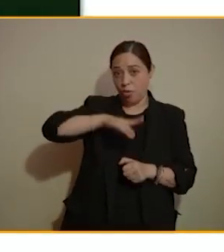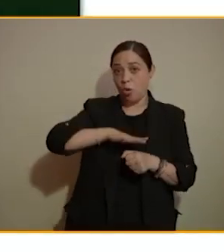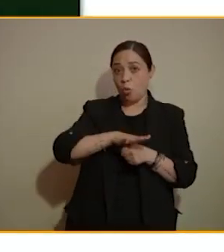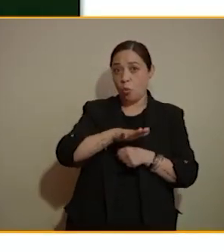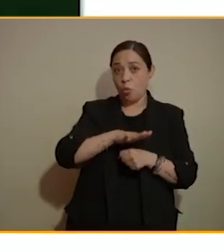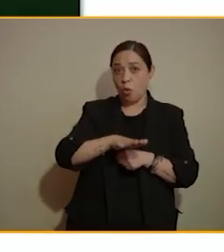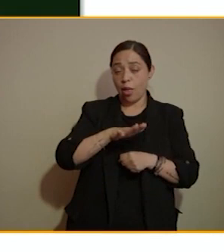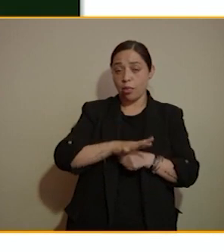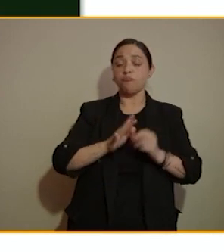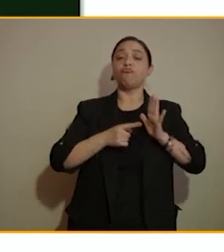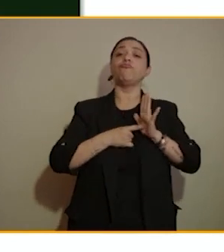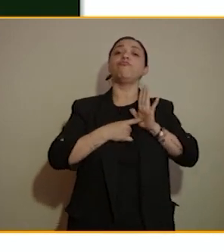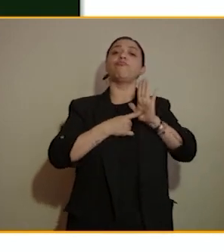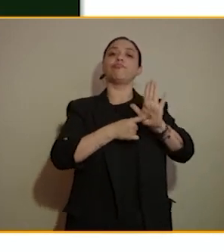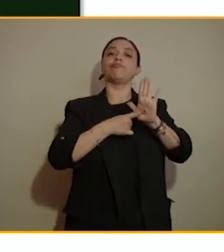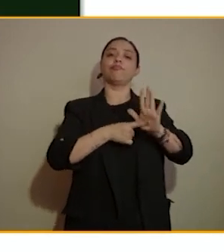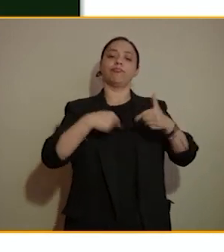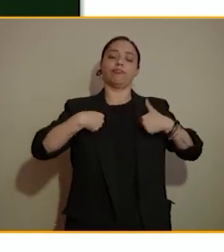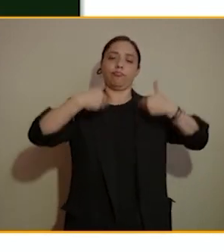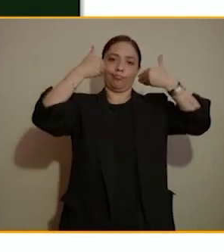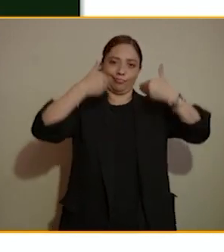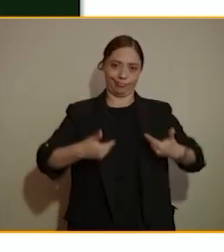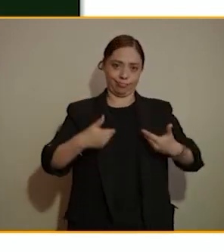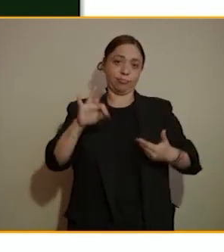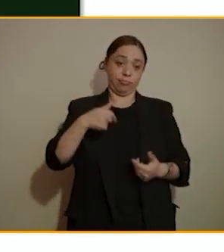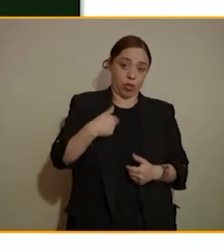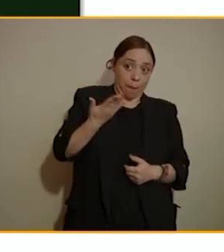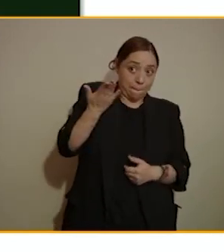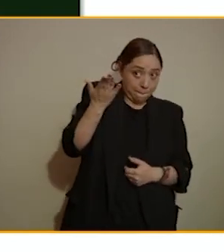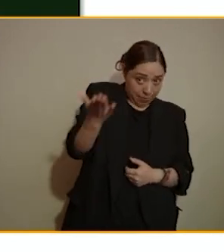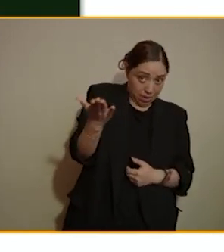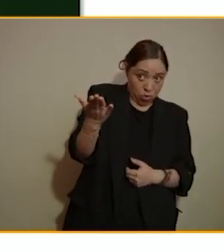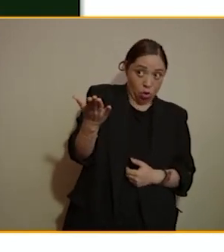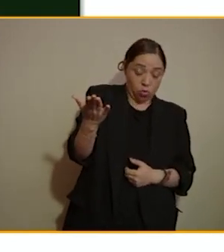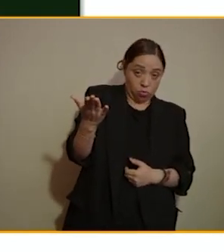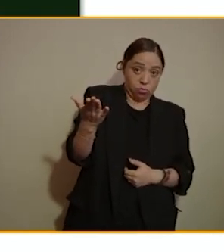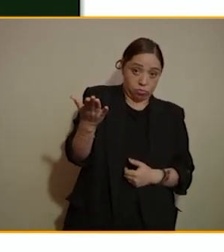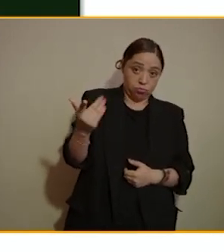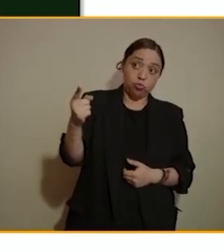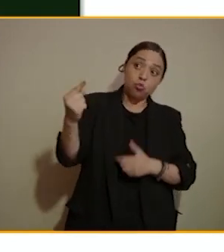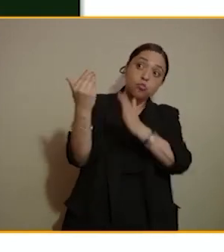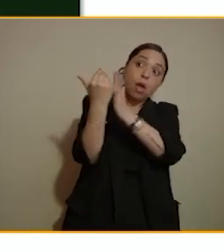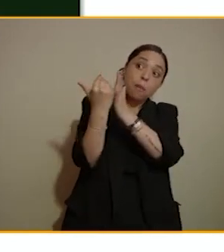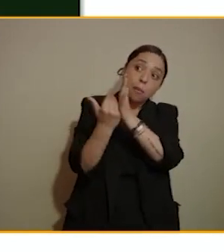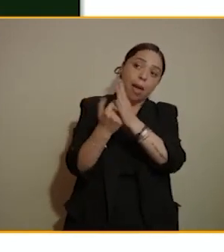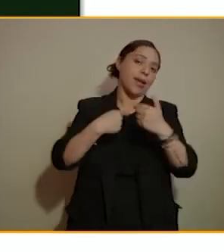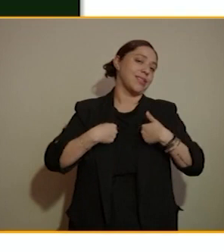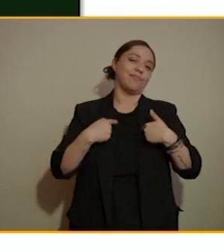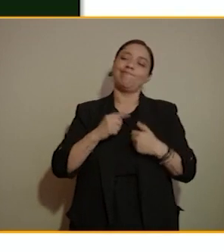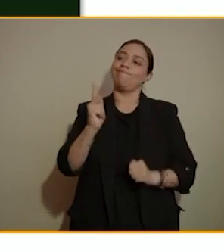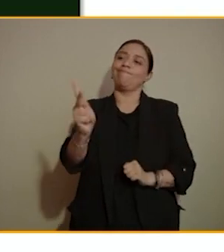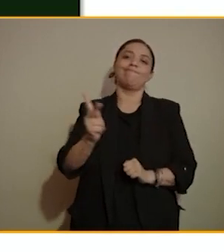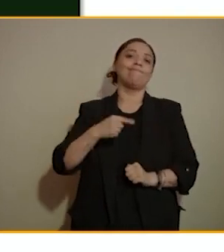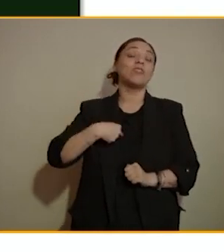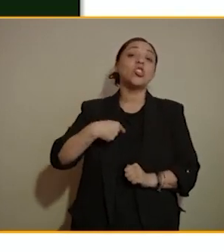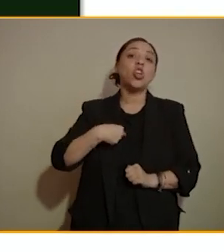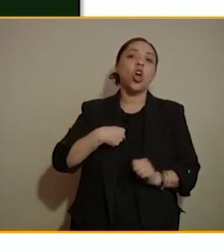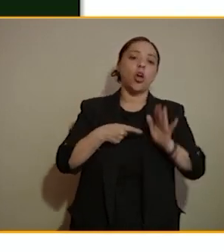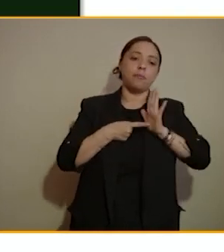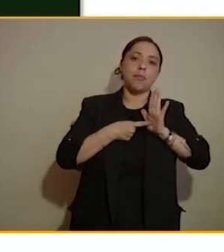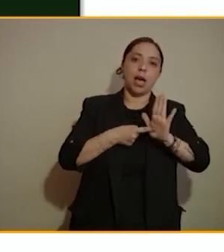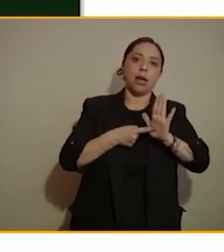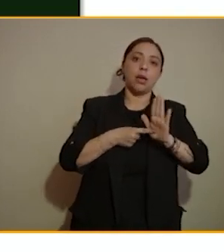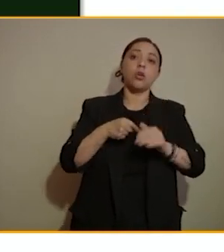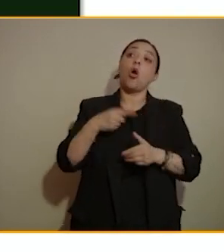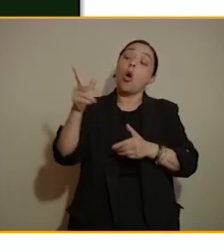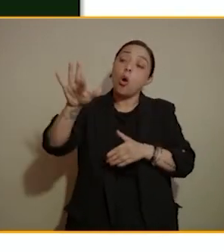con el ejemplo. Si yo te estoy pidiendo estándares es porque yo tengo estándares. Si yo estoy pidiendo requisitos de entrega